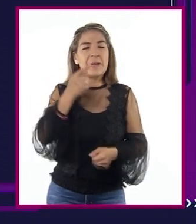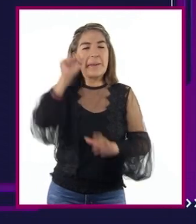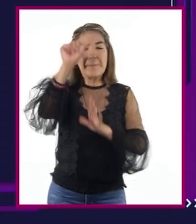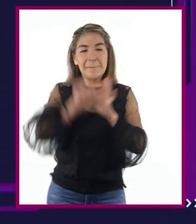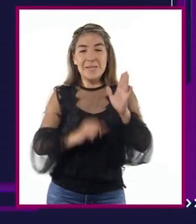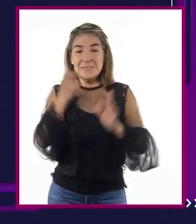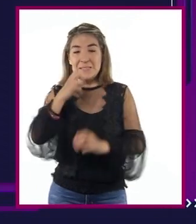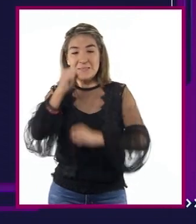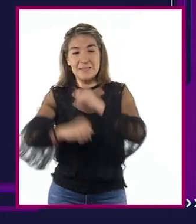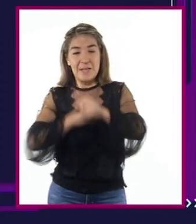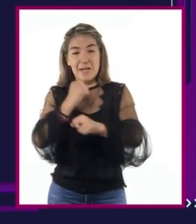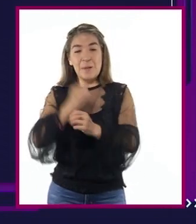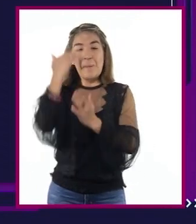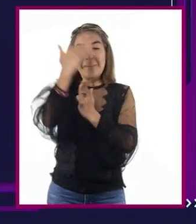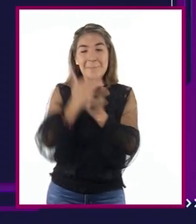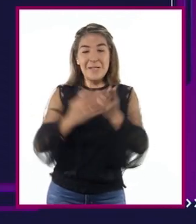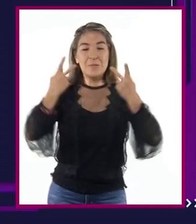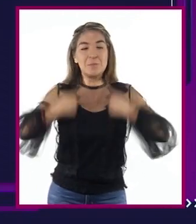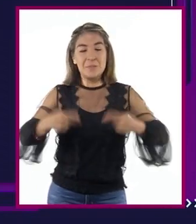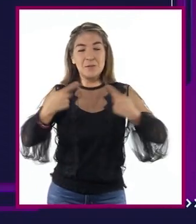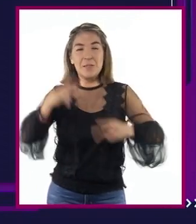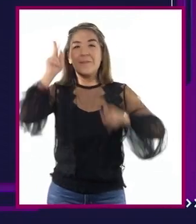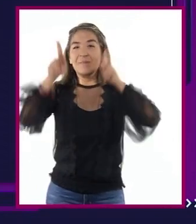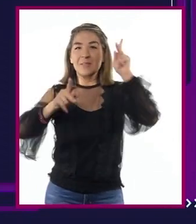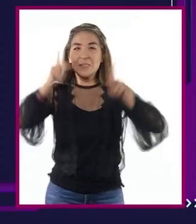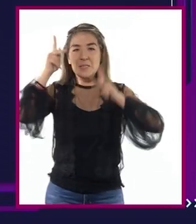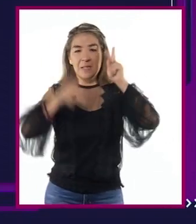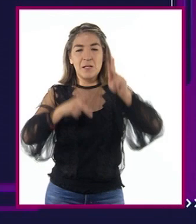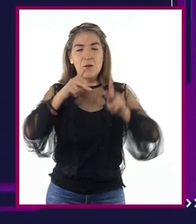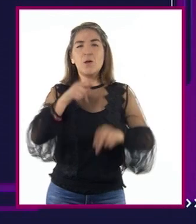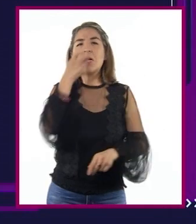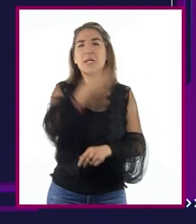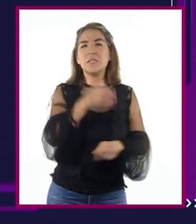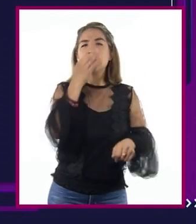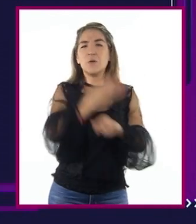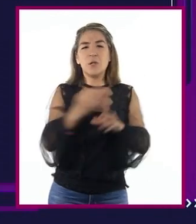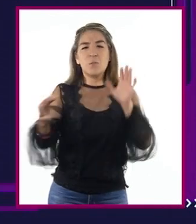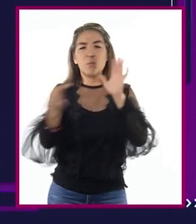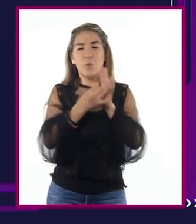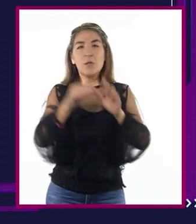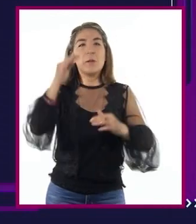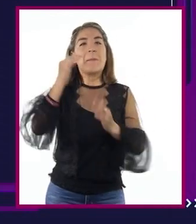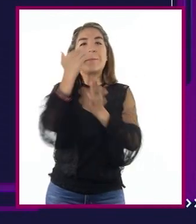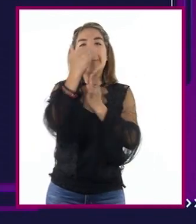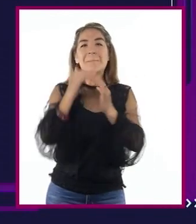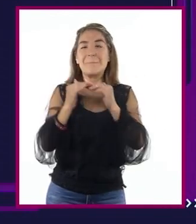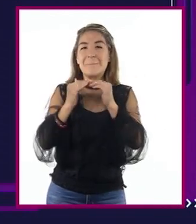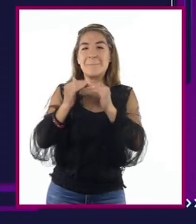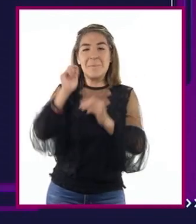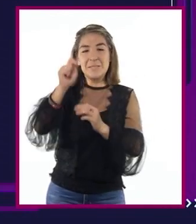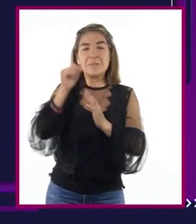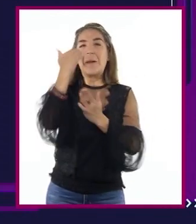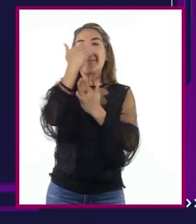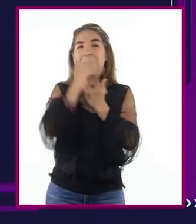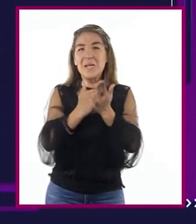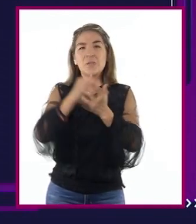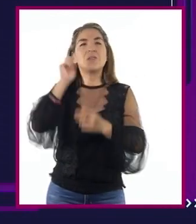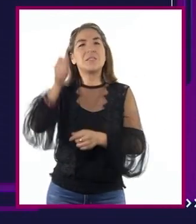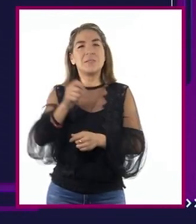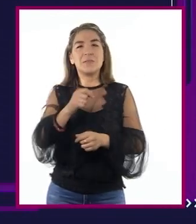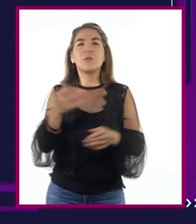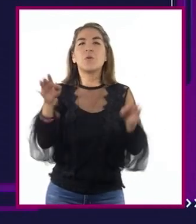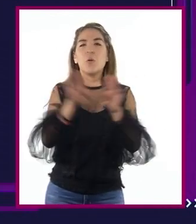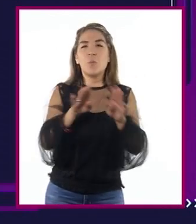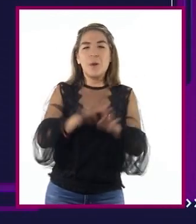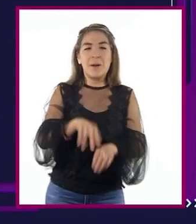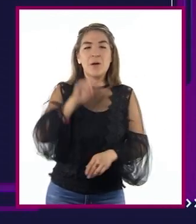hubo menor número de visitantes? Los puntos que se ubican a menor altura corresponden a los meses de julio